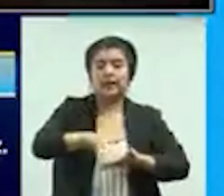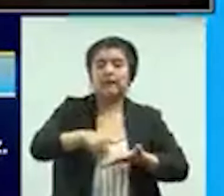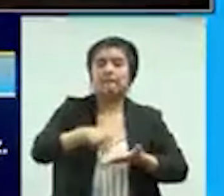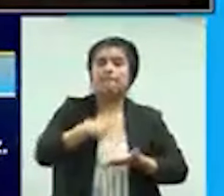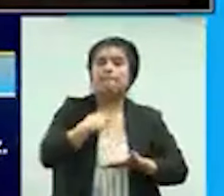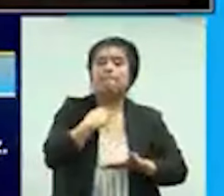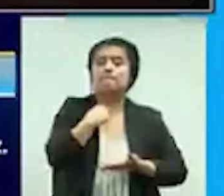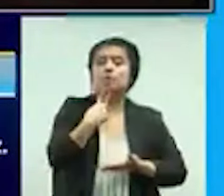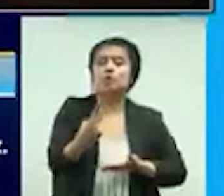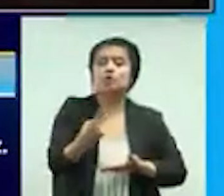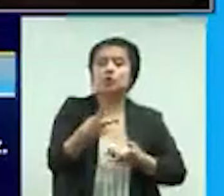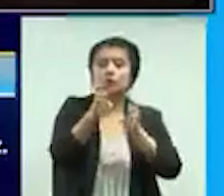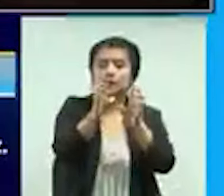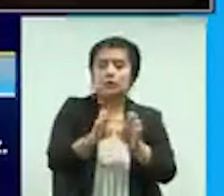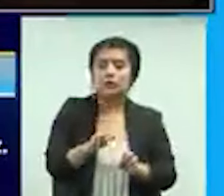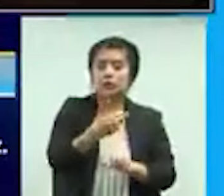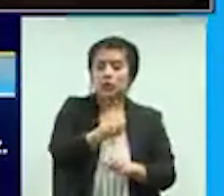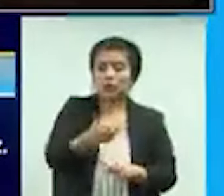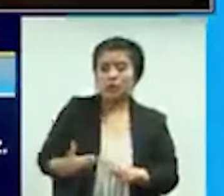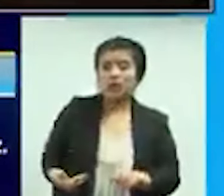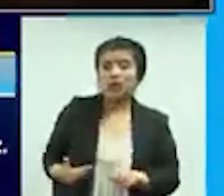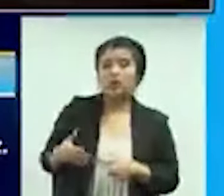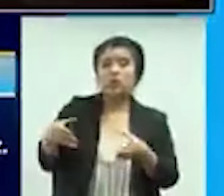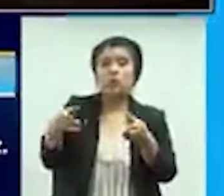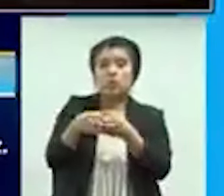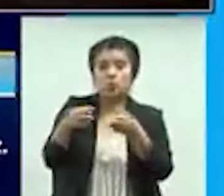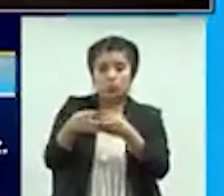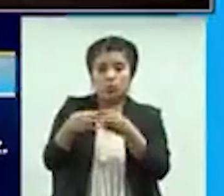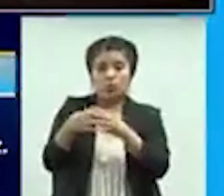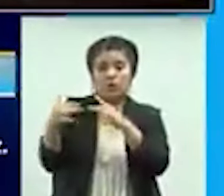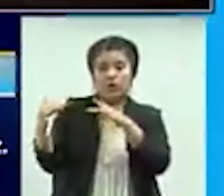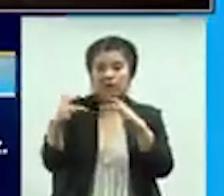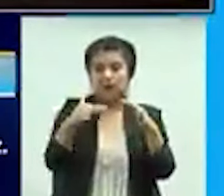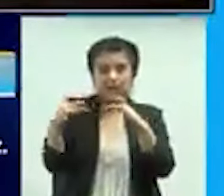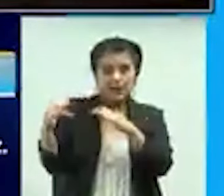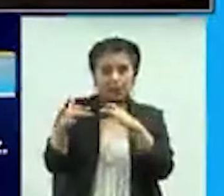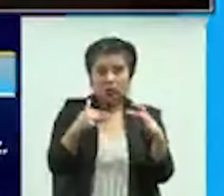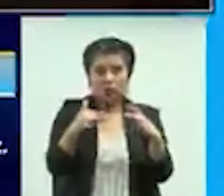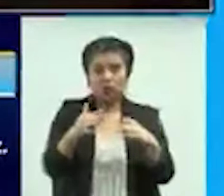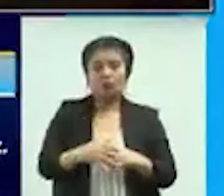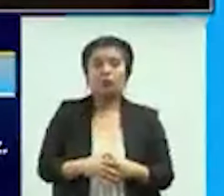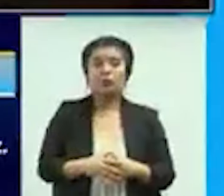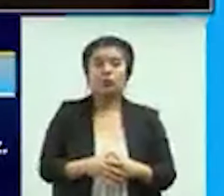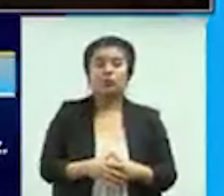quienes son gobernados por una organización terrorista?